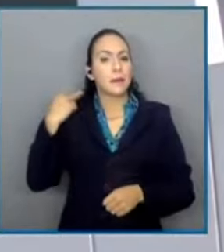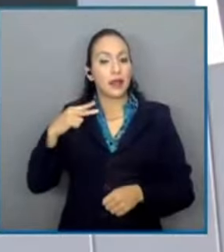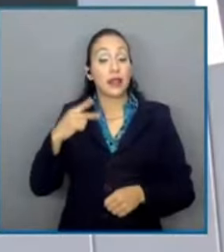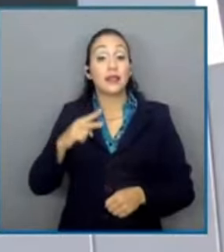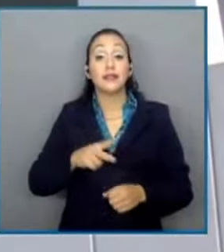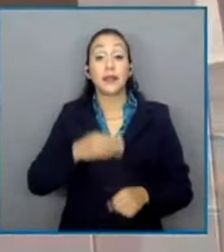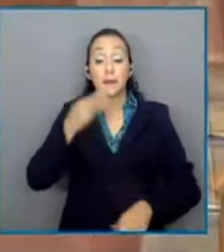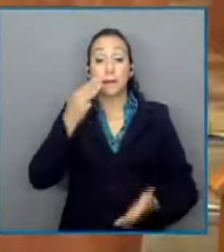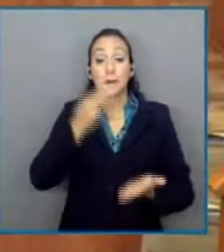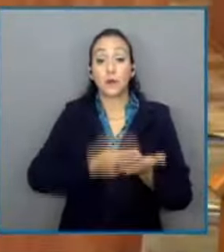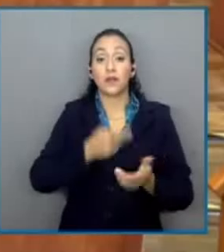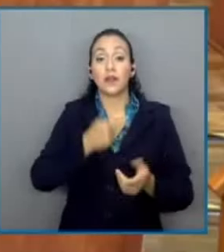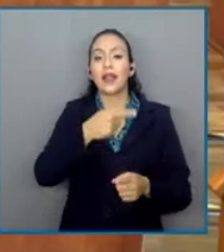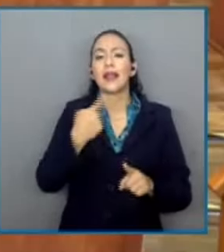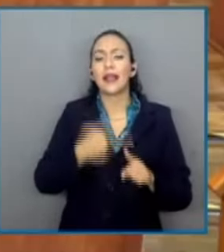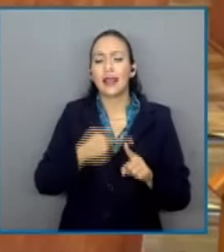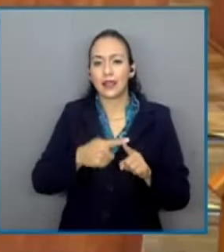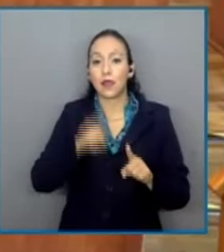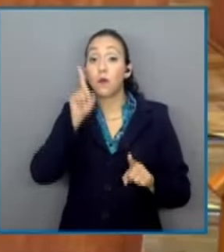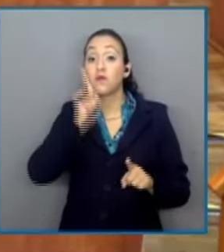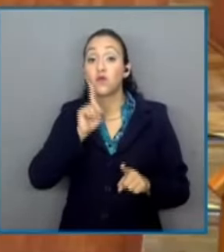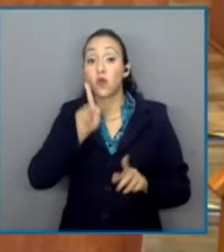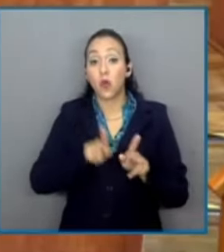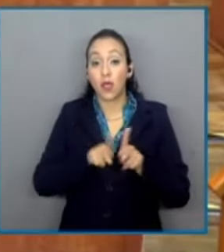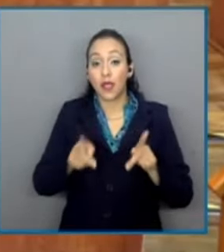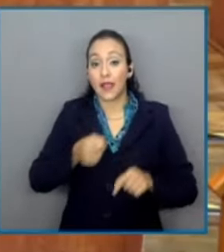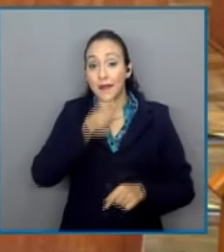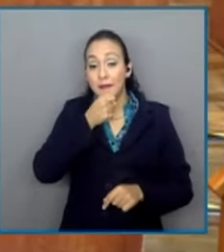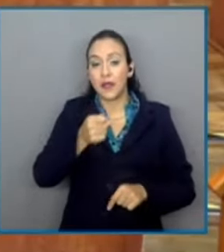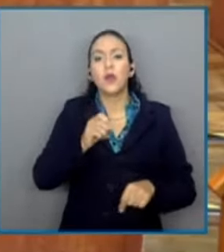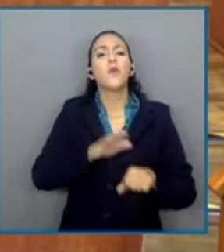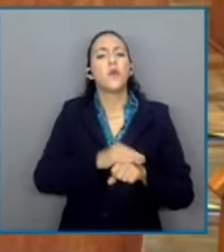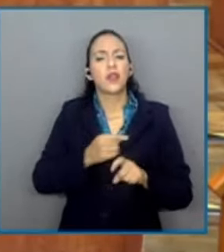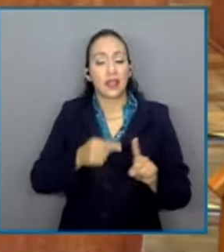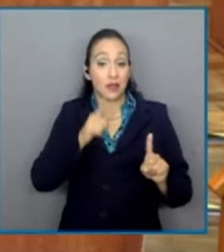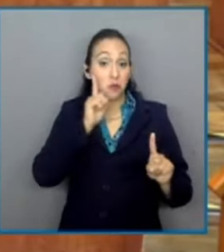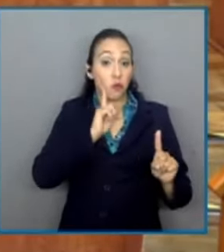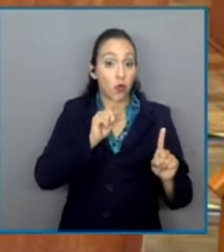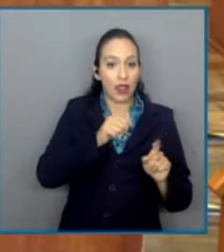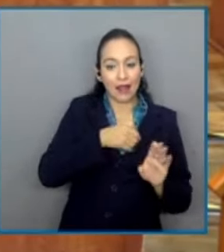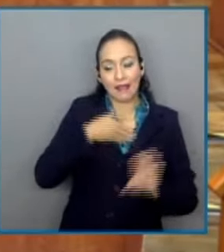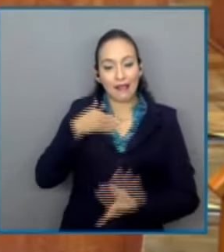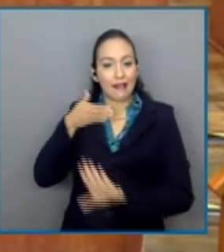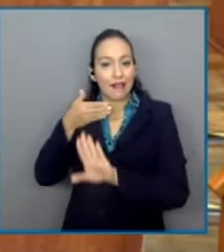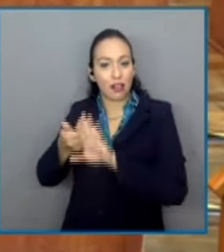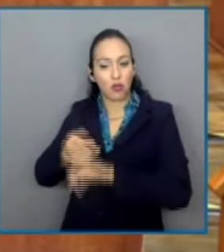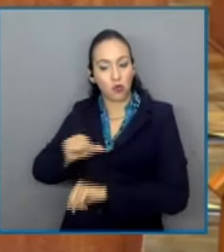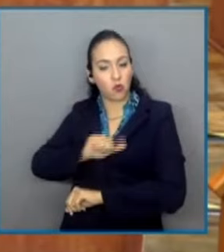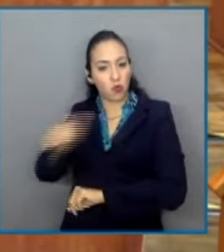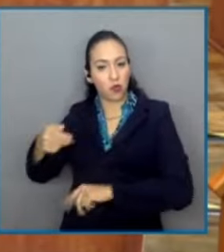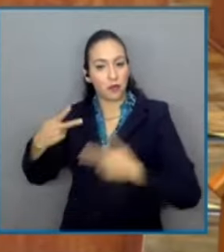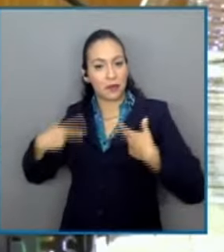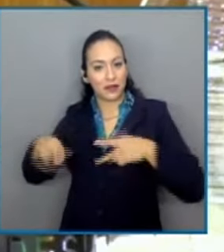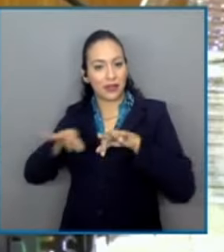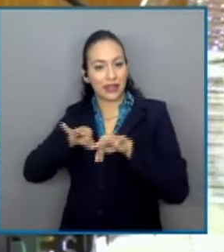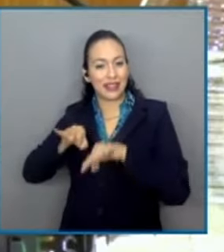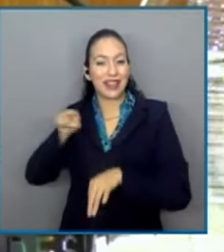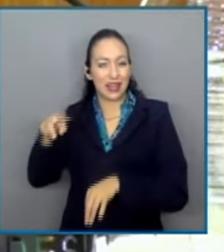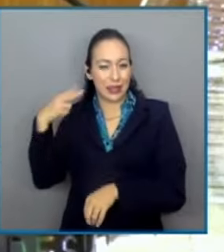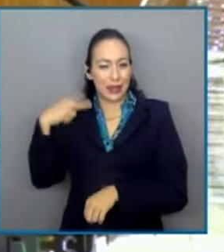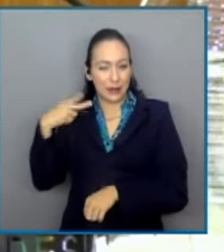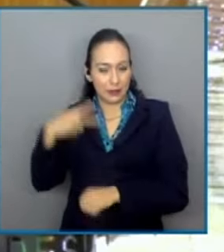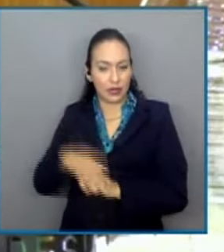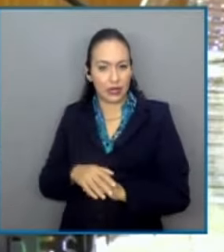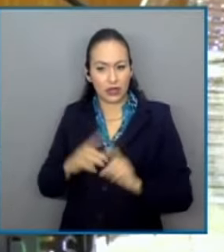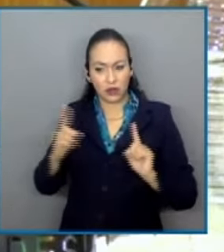violencia política de género en contra de una funcionaria del Ayuntamiento de Córdoba, debido a diversas publicaciones en medios digitales,